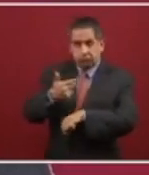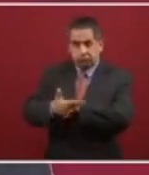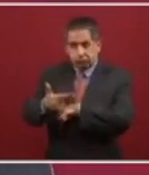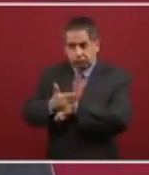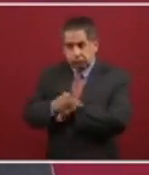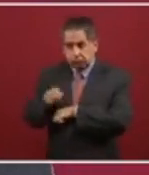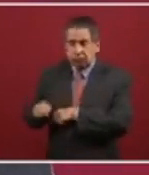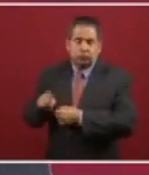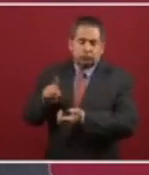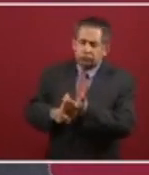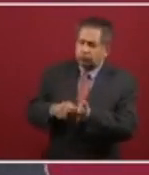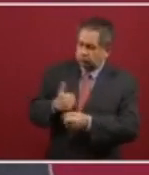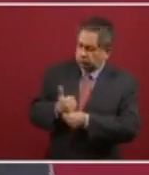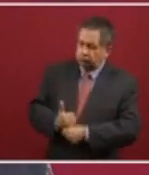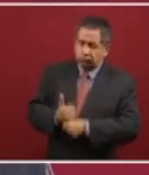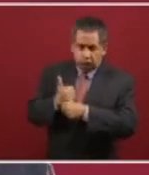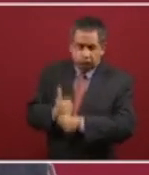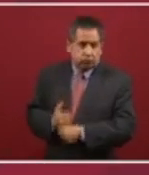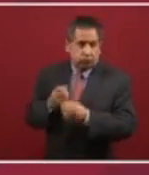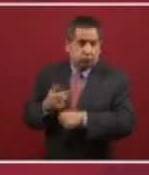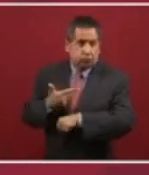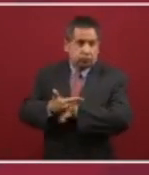está sufriendo mucho la gente,